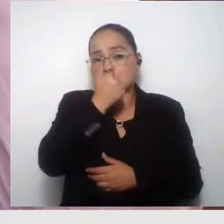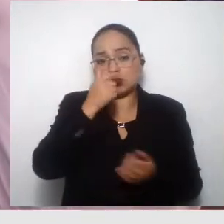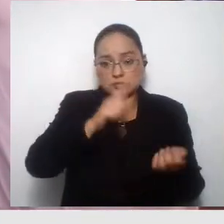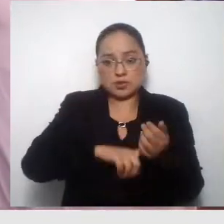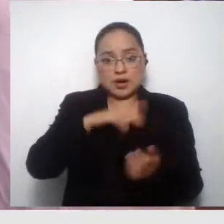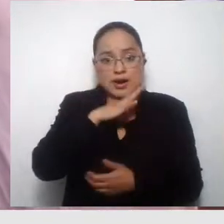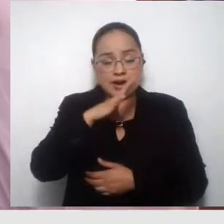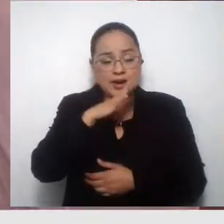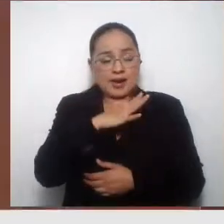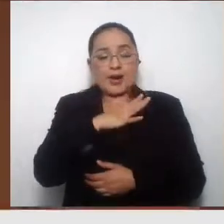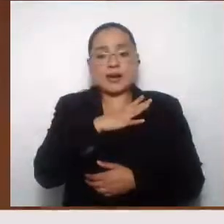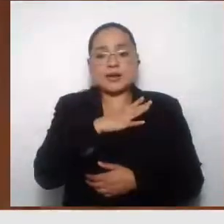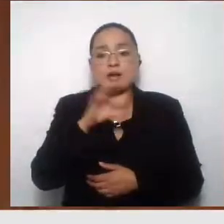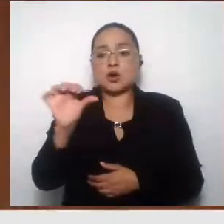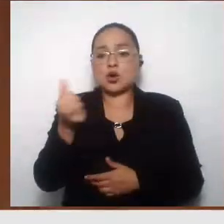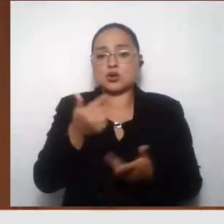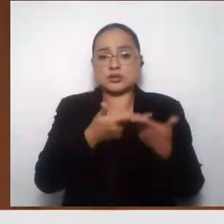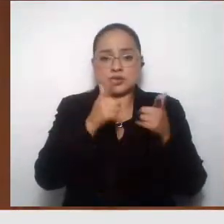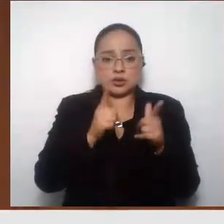tiene 11 grupos.